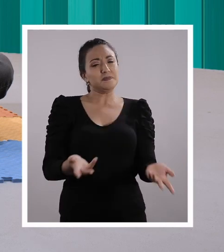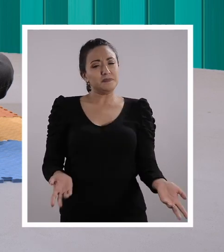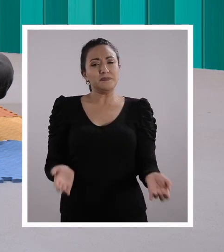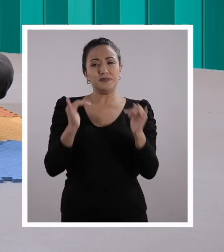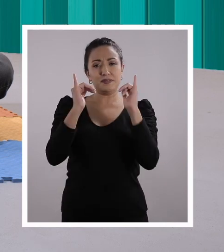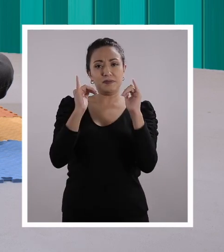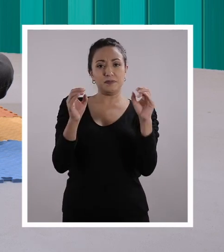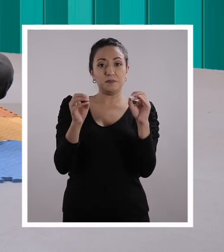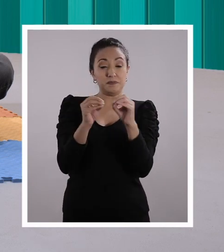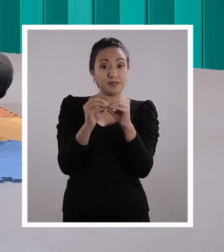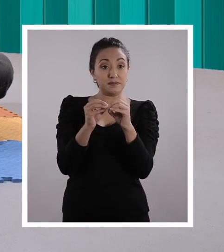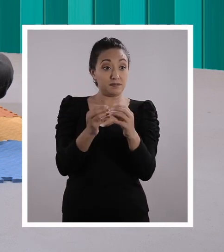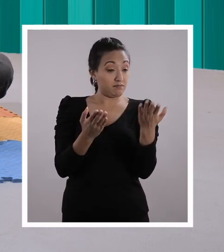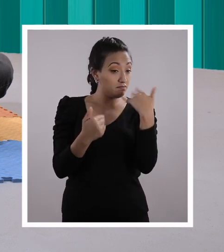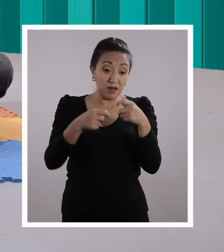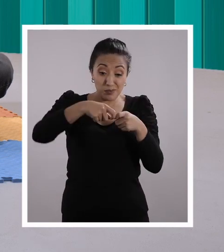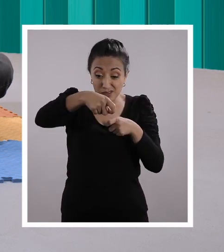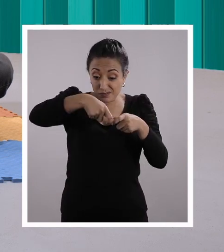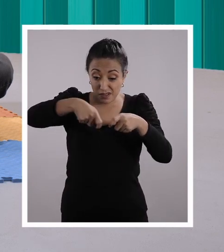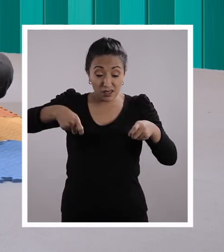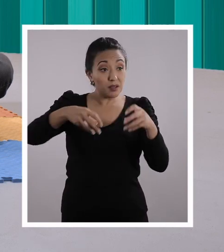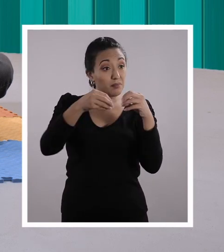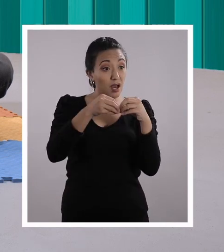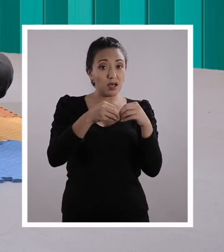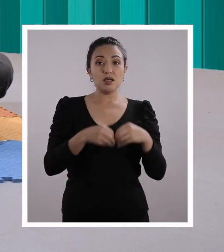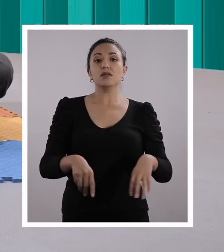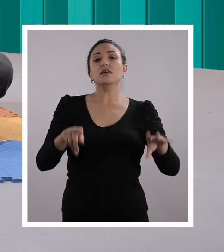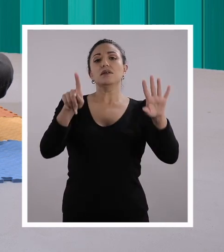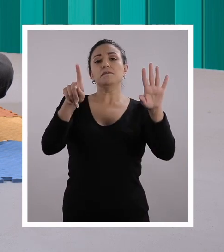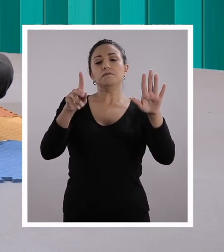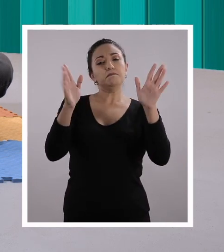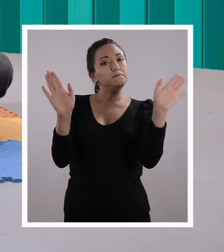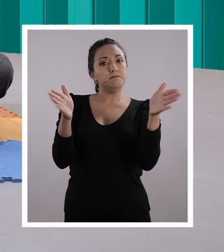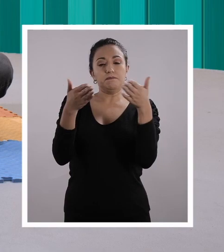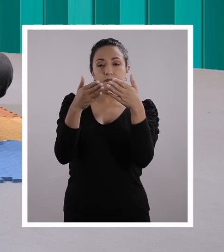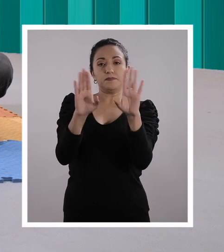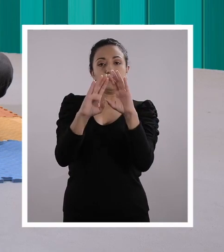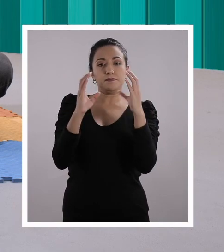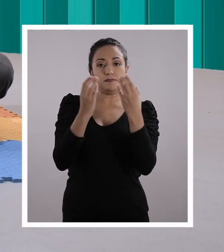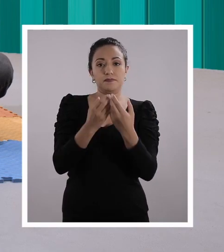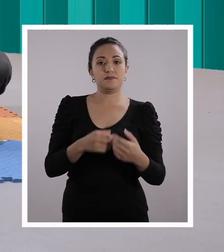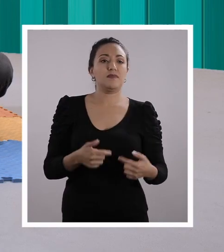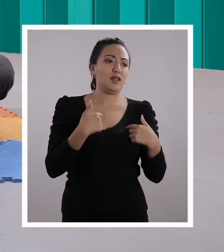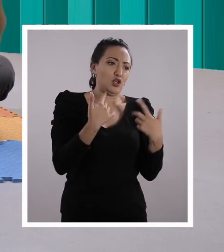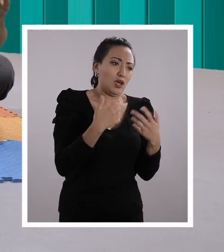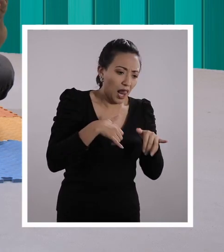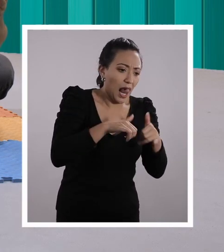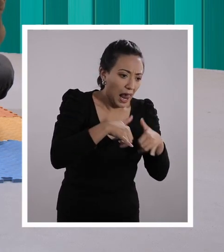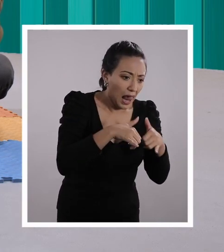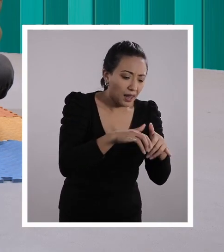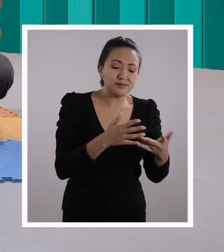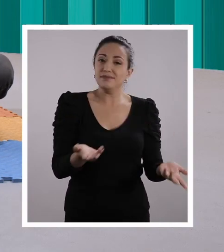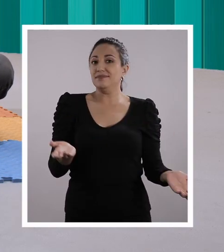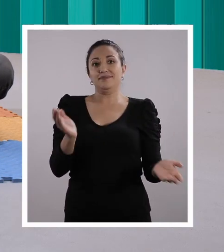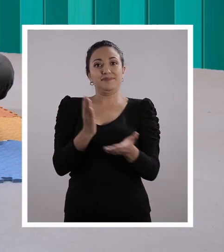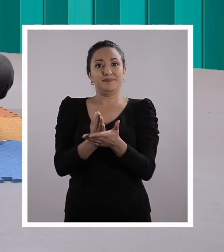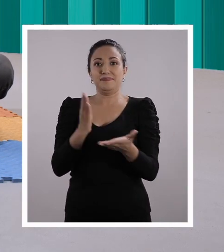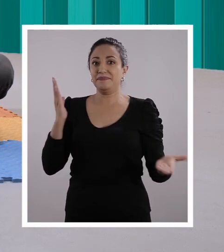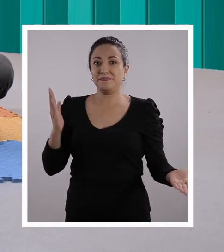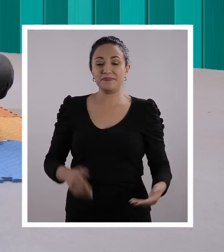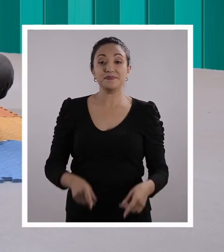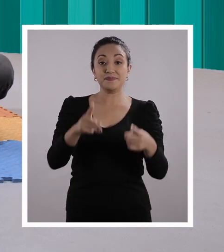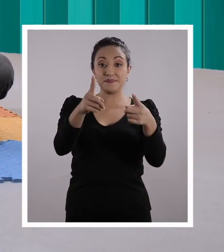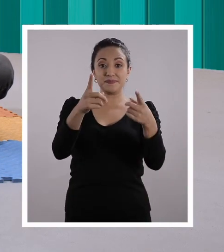seguimos viviendo cosas vamos pero tenemos que terminar la clase yo quería continuar en casa podemos continuar viviendo